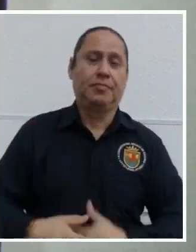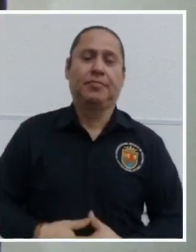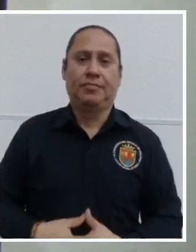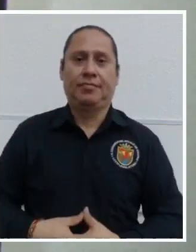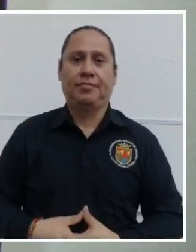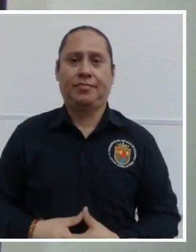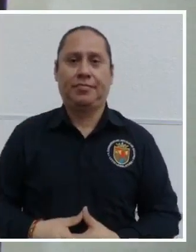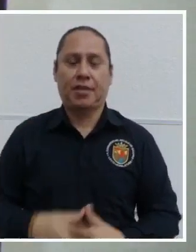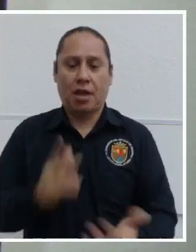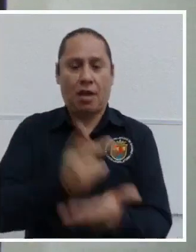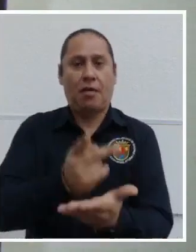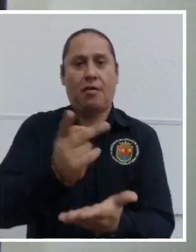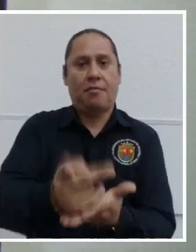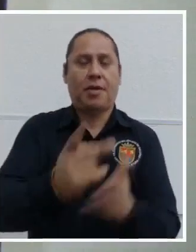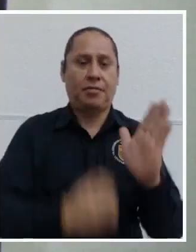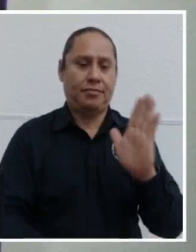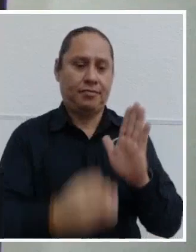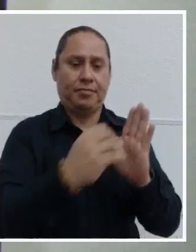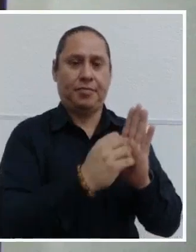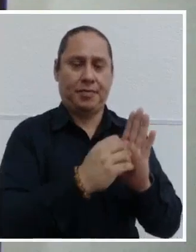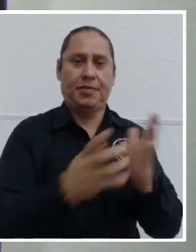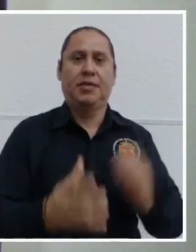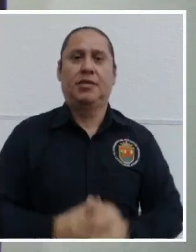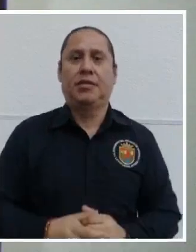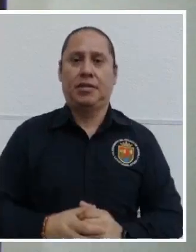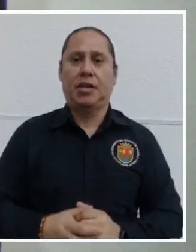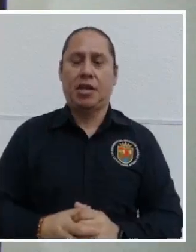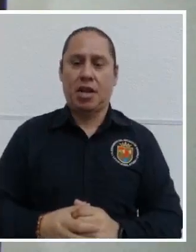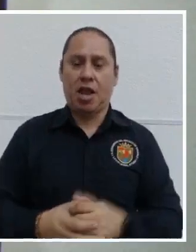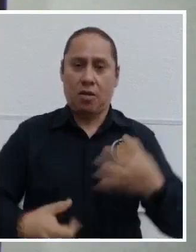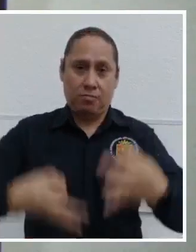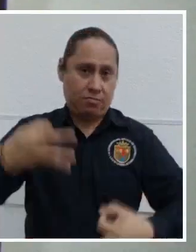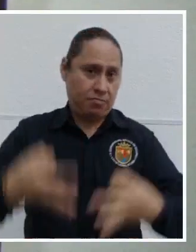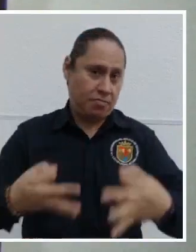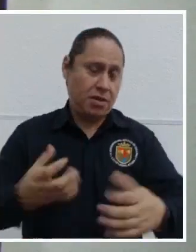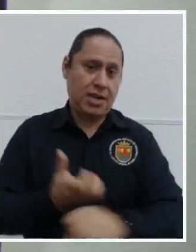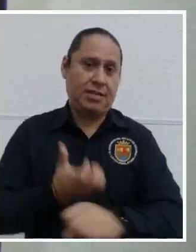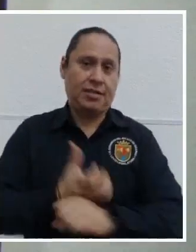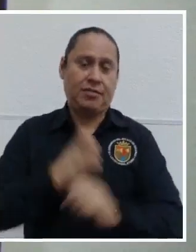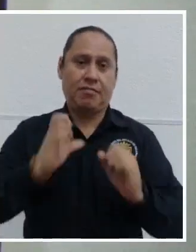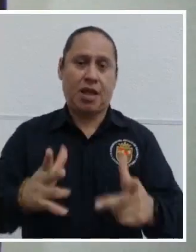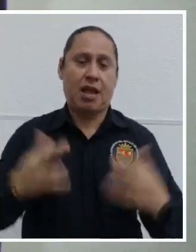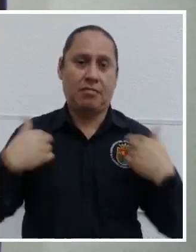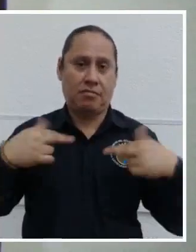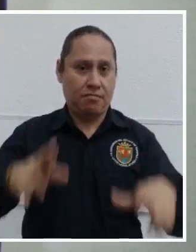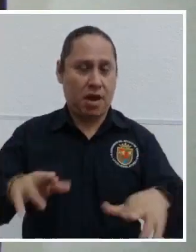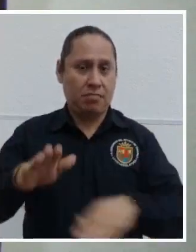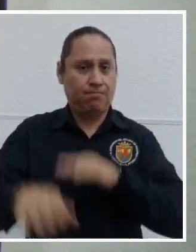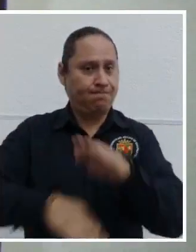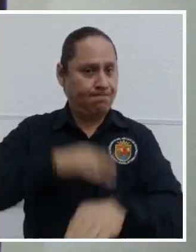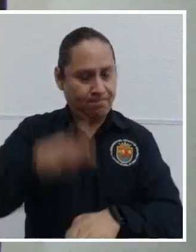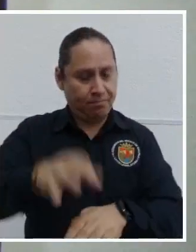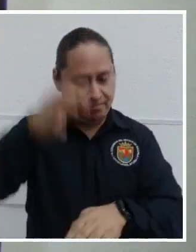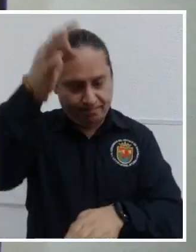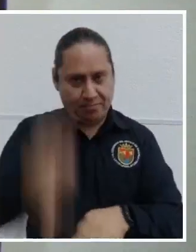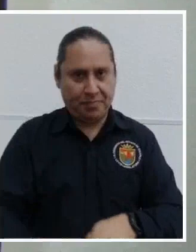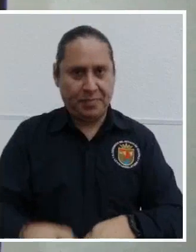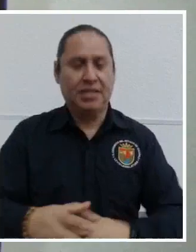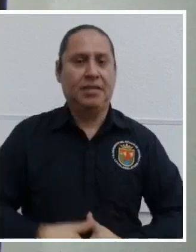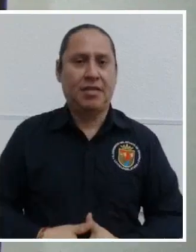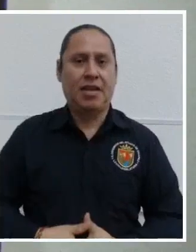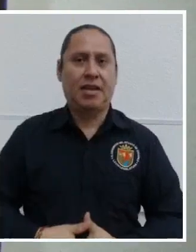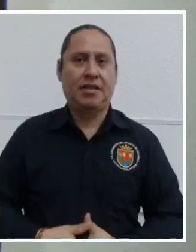incorporación de las propuestas al Código Civil y Penal del Estado de Chiapas representa un paso fundamental hacia